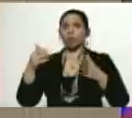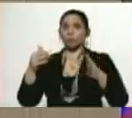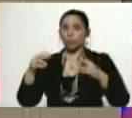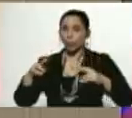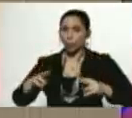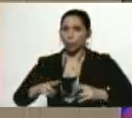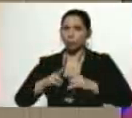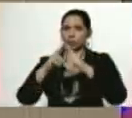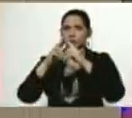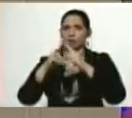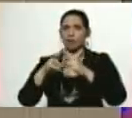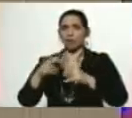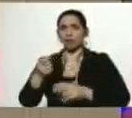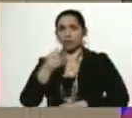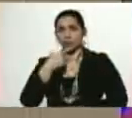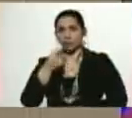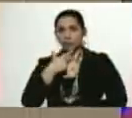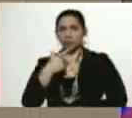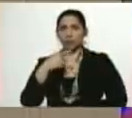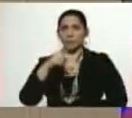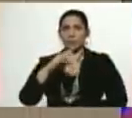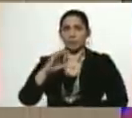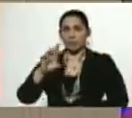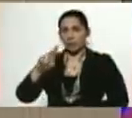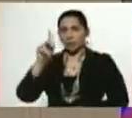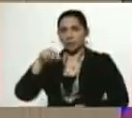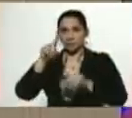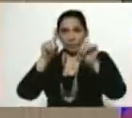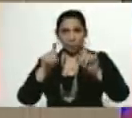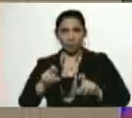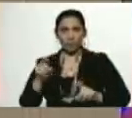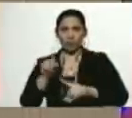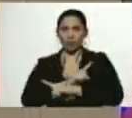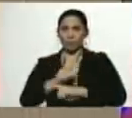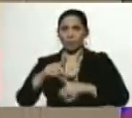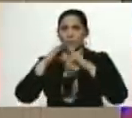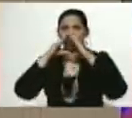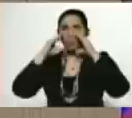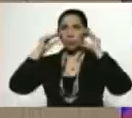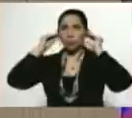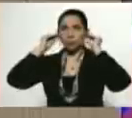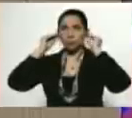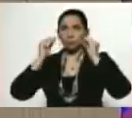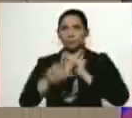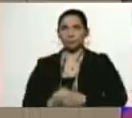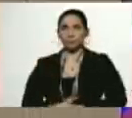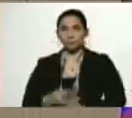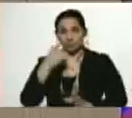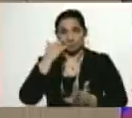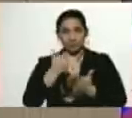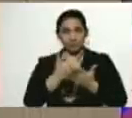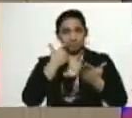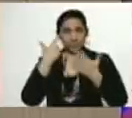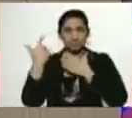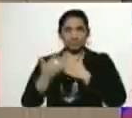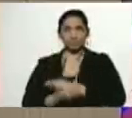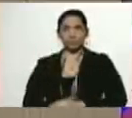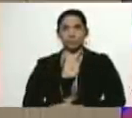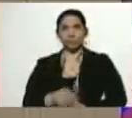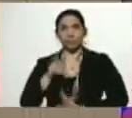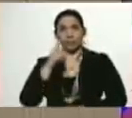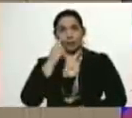los medicamentos, los PCR, las pruebas rápidas, los tapabocas. Pero miren, esto se